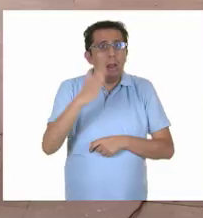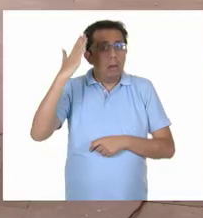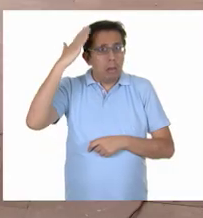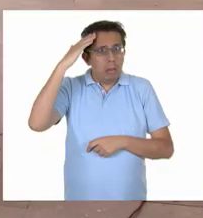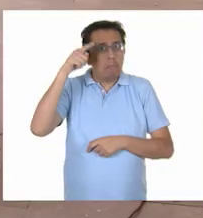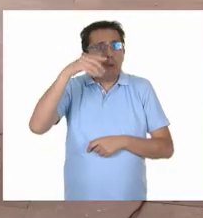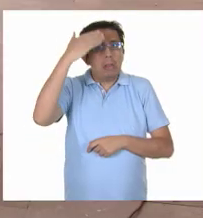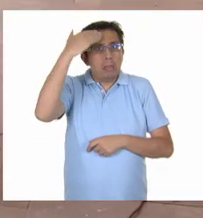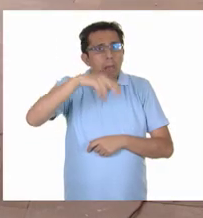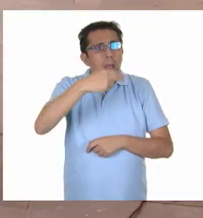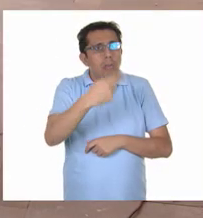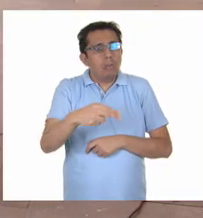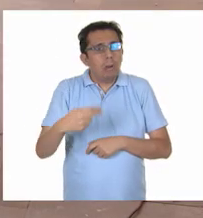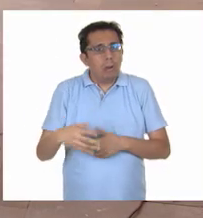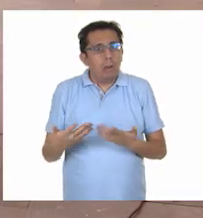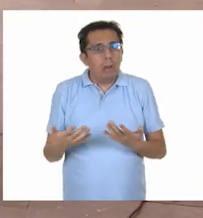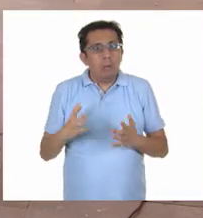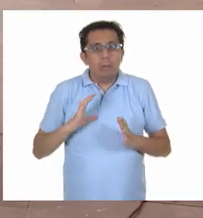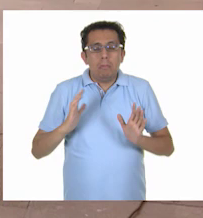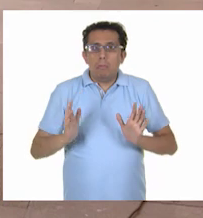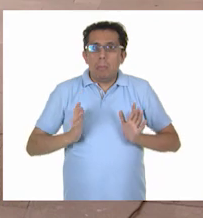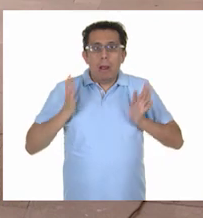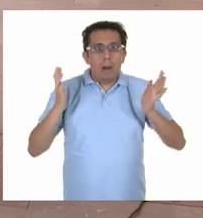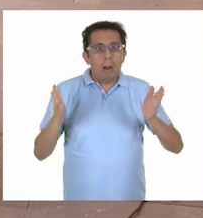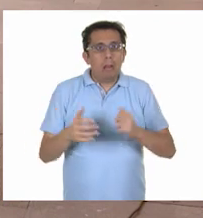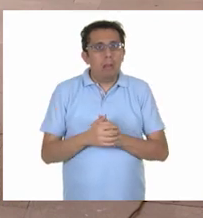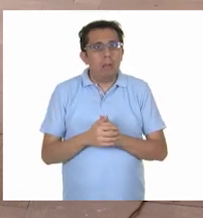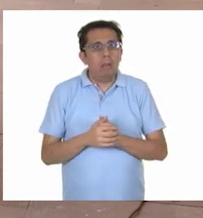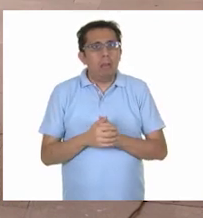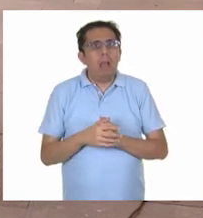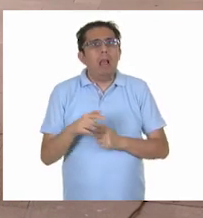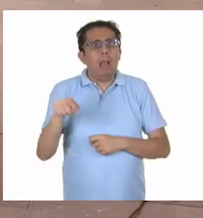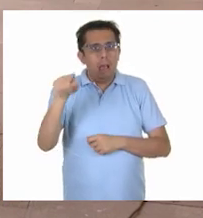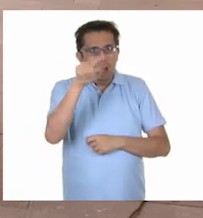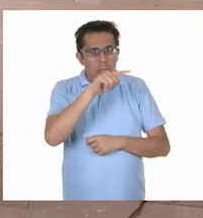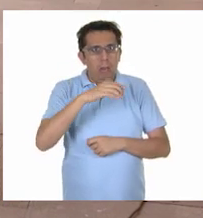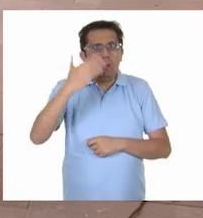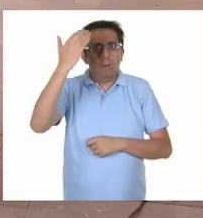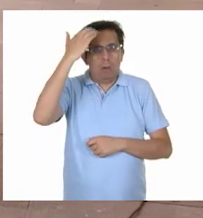¿No? Es decir, había un conocimiento